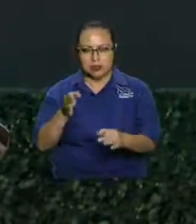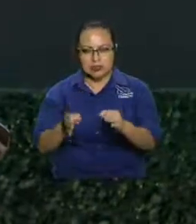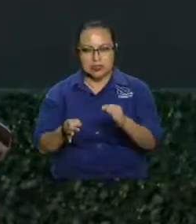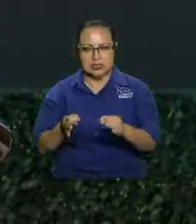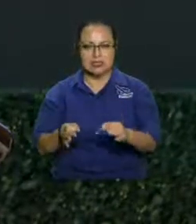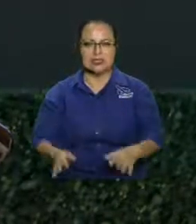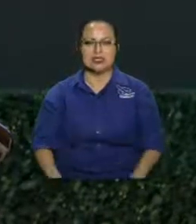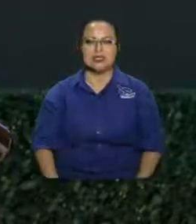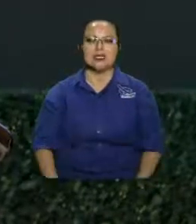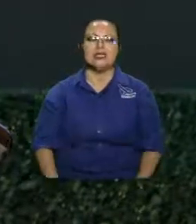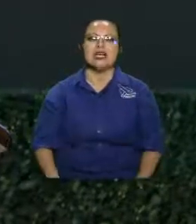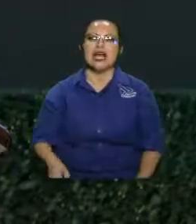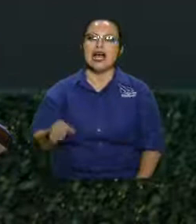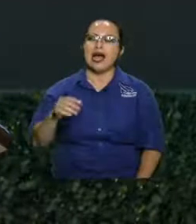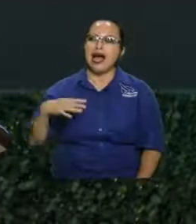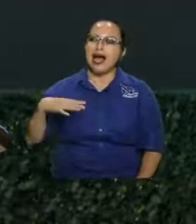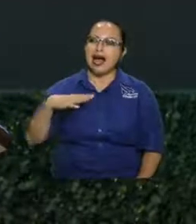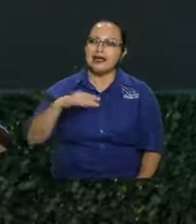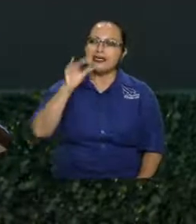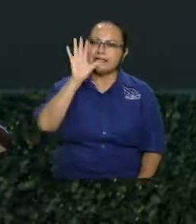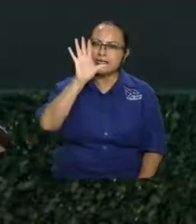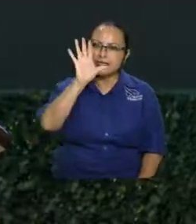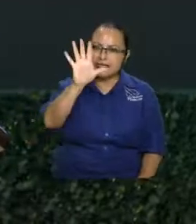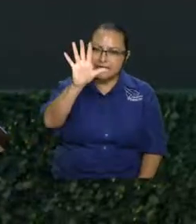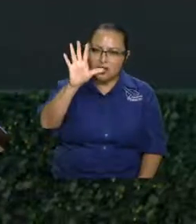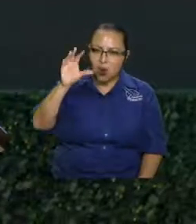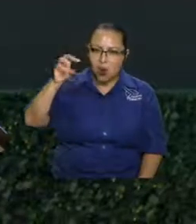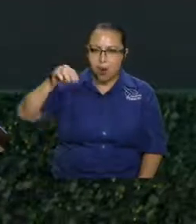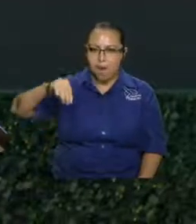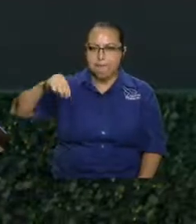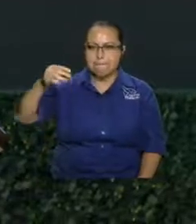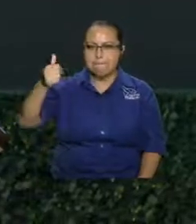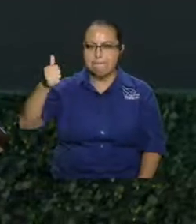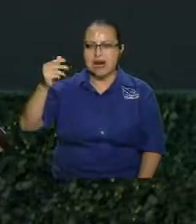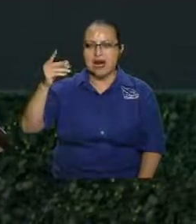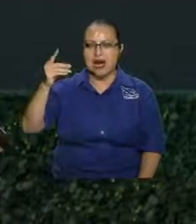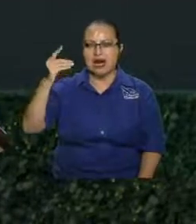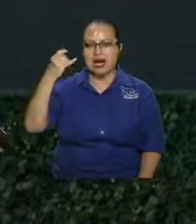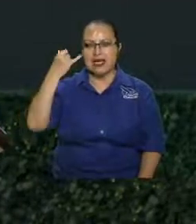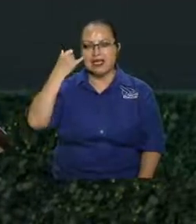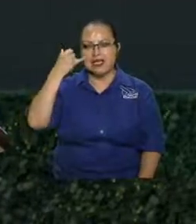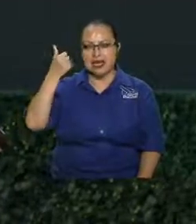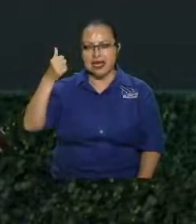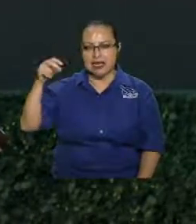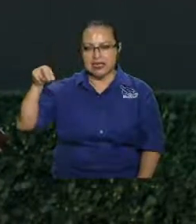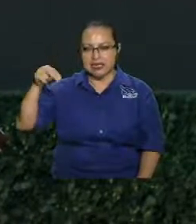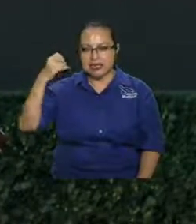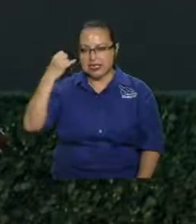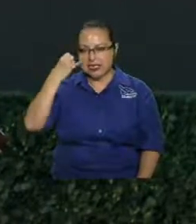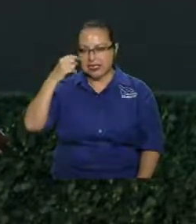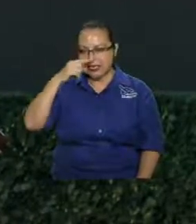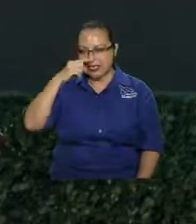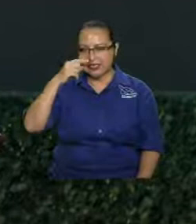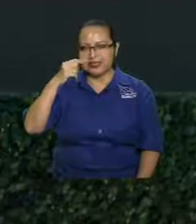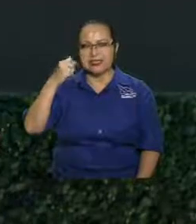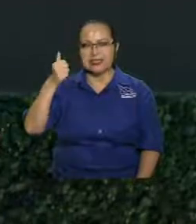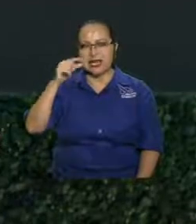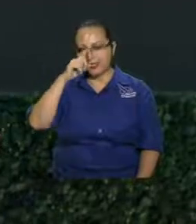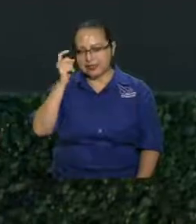reyes madianitas que aparecen en Números. Y esos son cinco